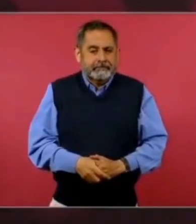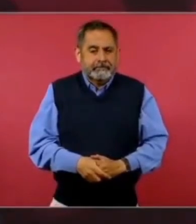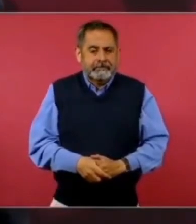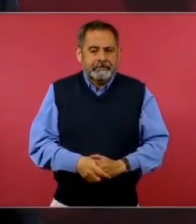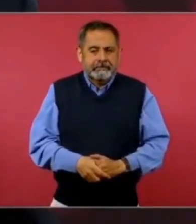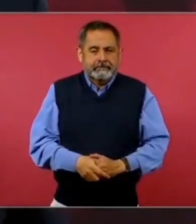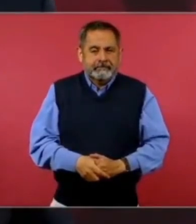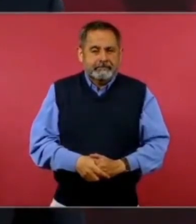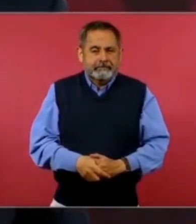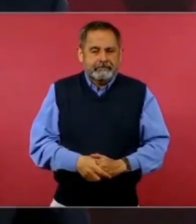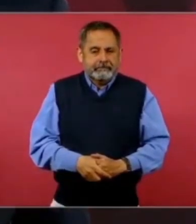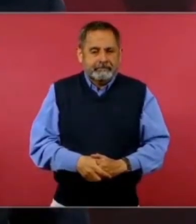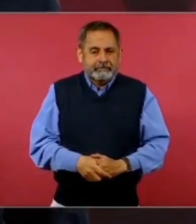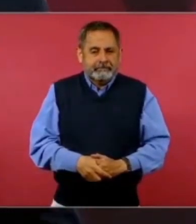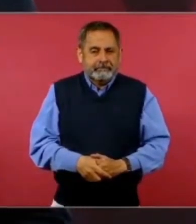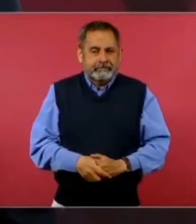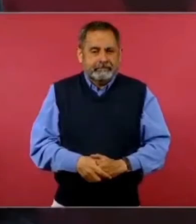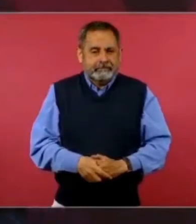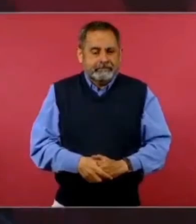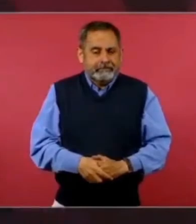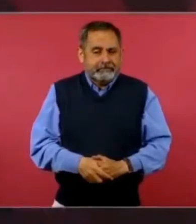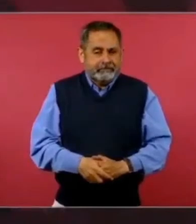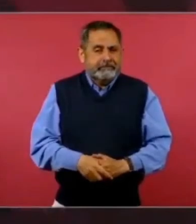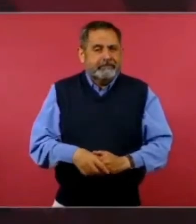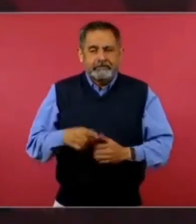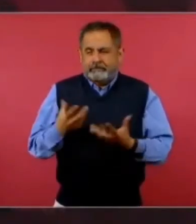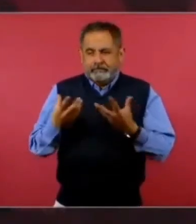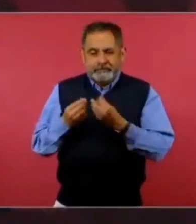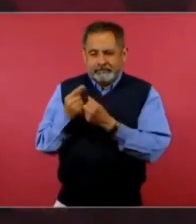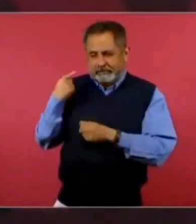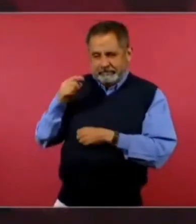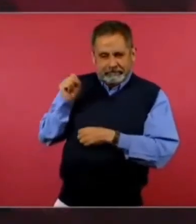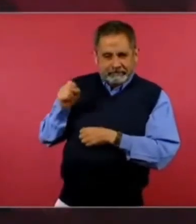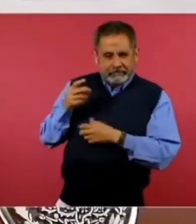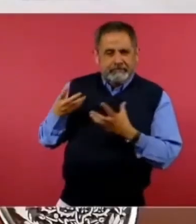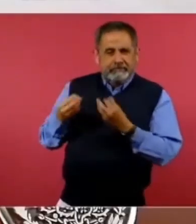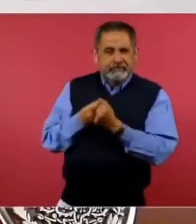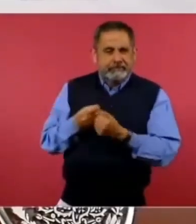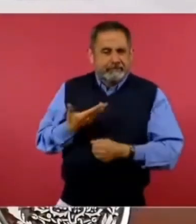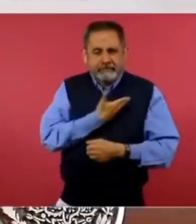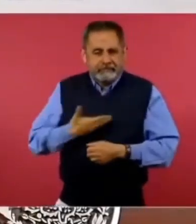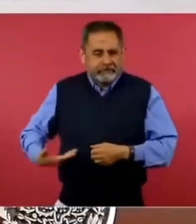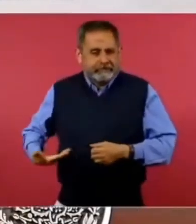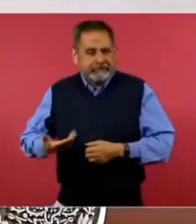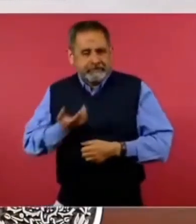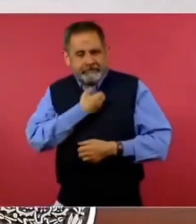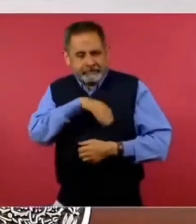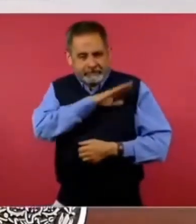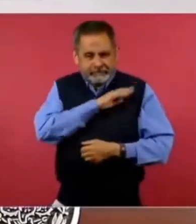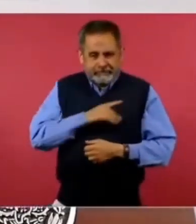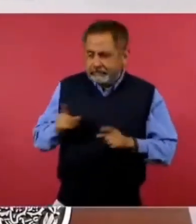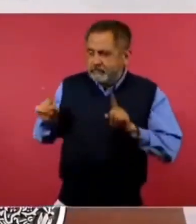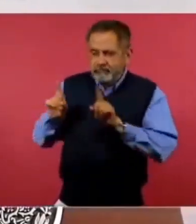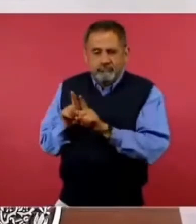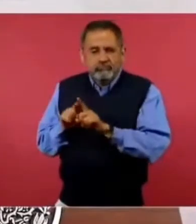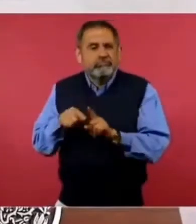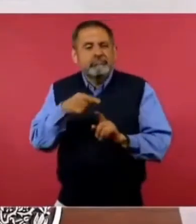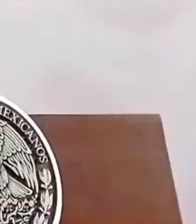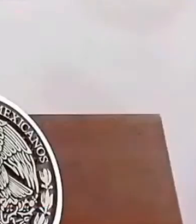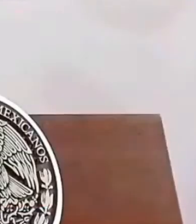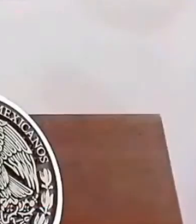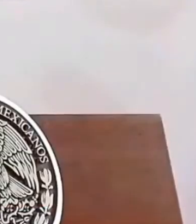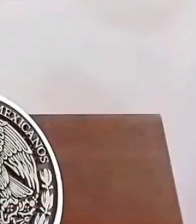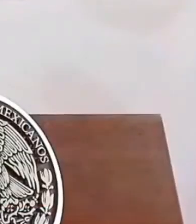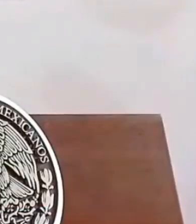Estamos con la presidenta. Acababa de sacar este periódico famoso,